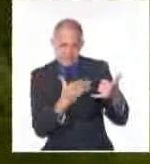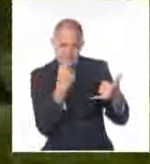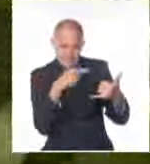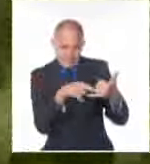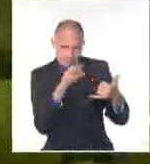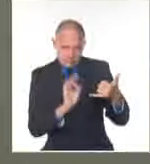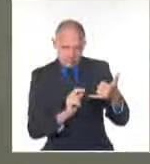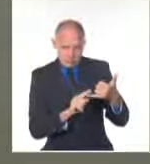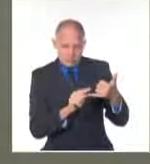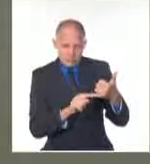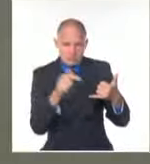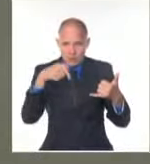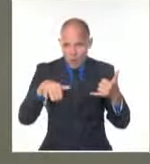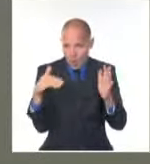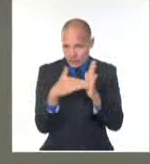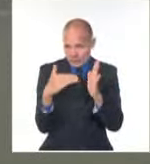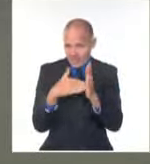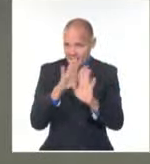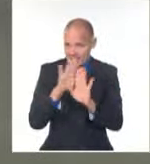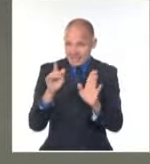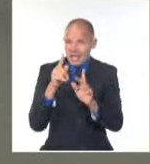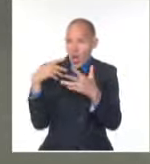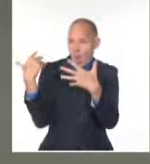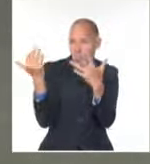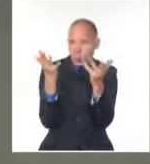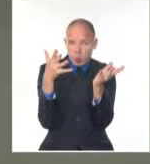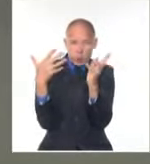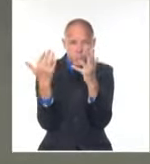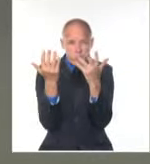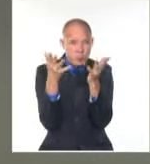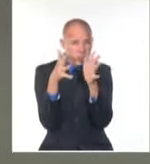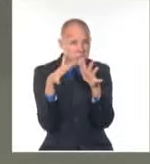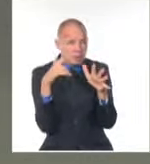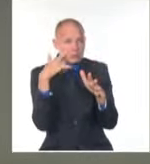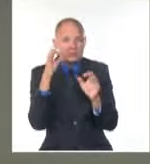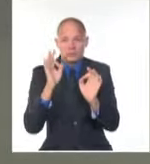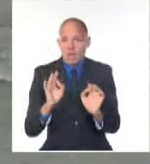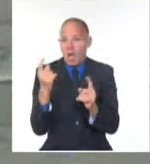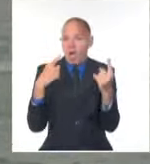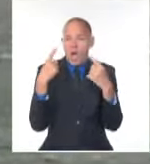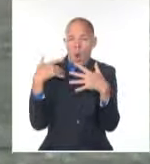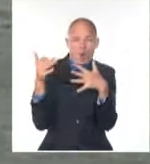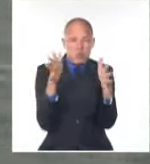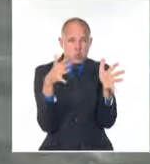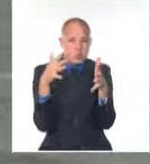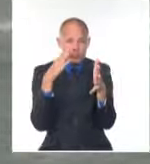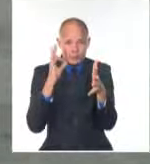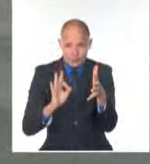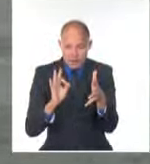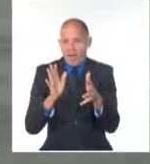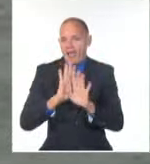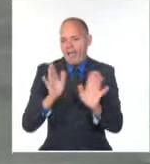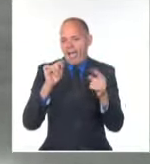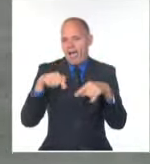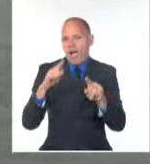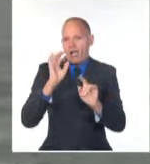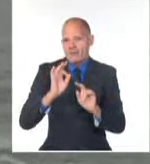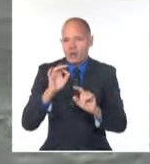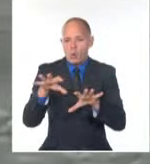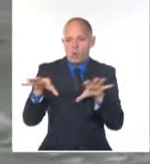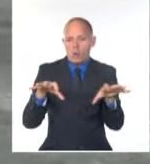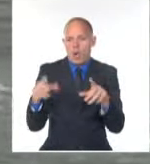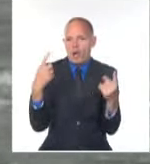comienzo de la tarde se fueron deteriorando las condiciones climatológicas en gran parte del territorio granm en varias localidades se